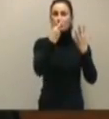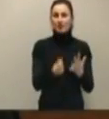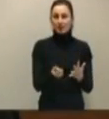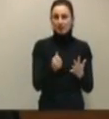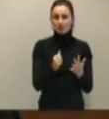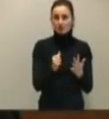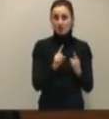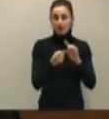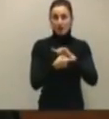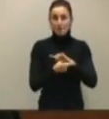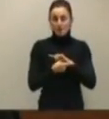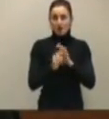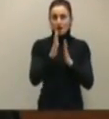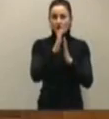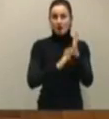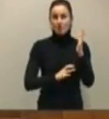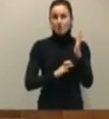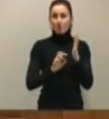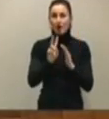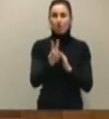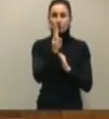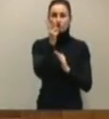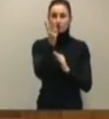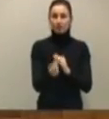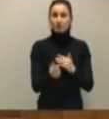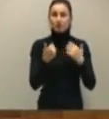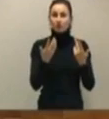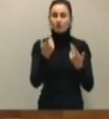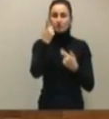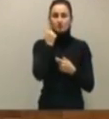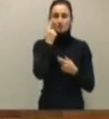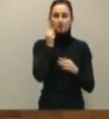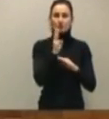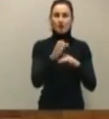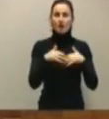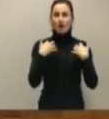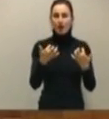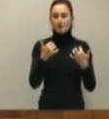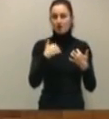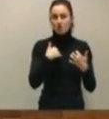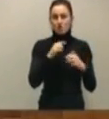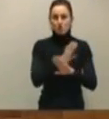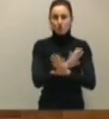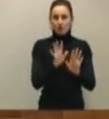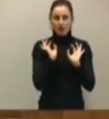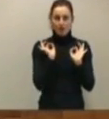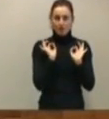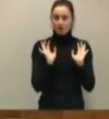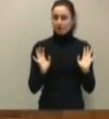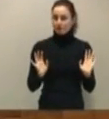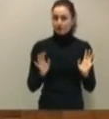se redujo a 2. Por lo tanto, la costumbre de esta Cámara, y desde luego yo no soy constructor de ella, pero otros